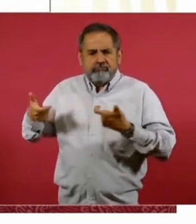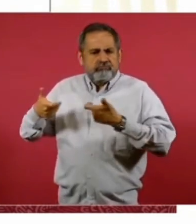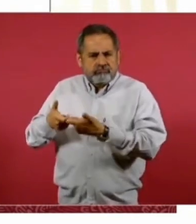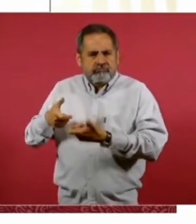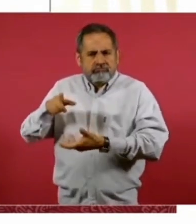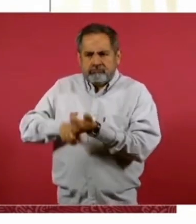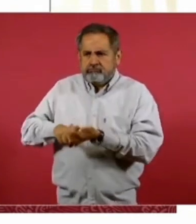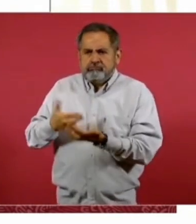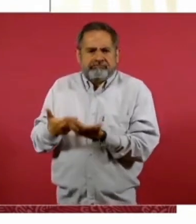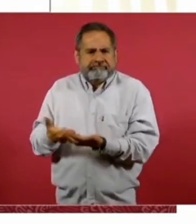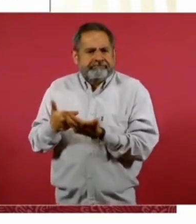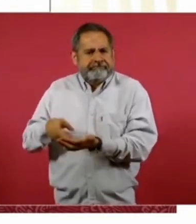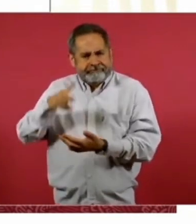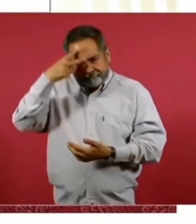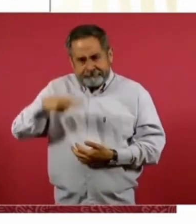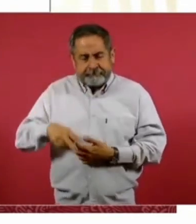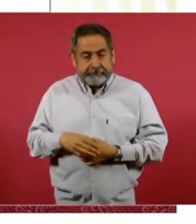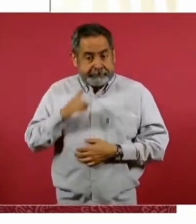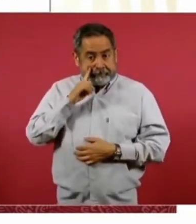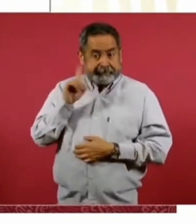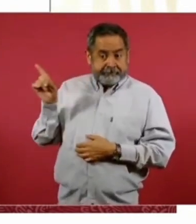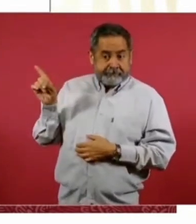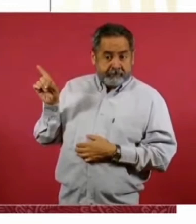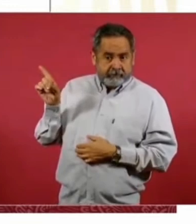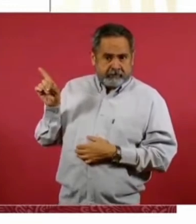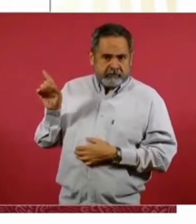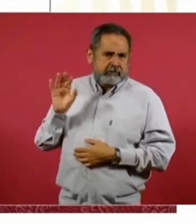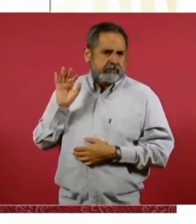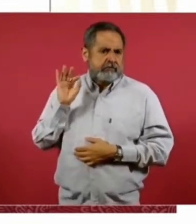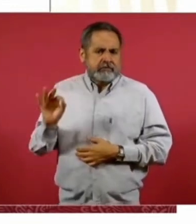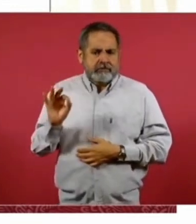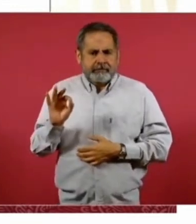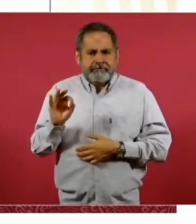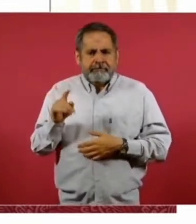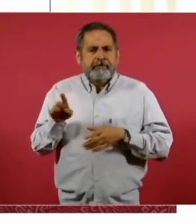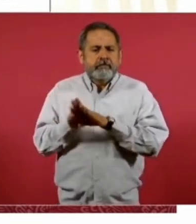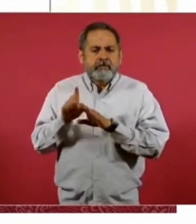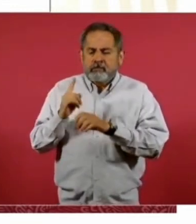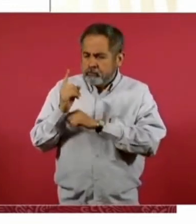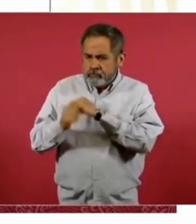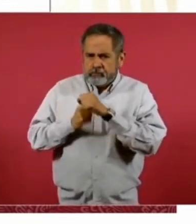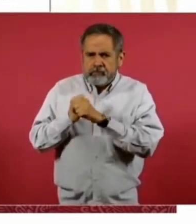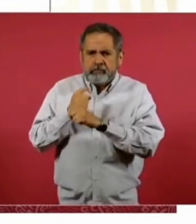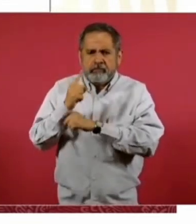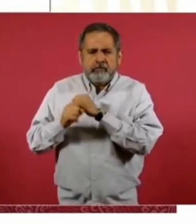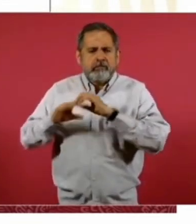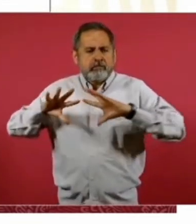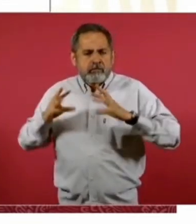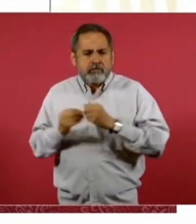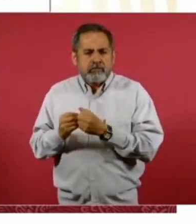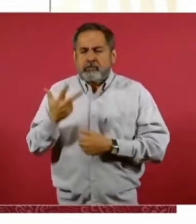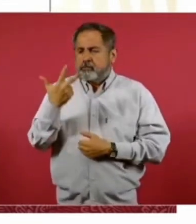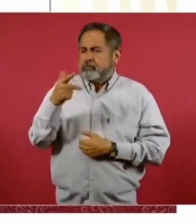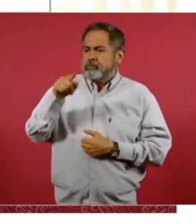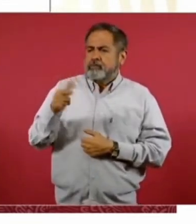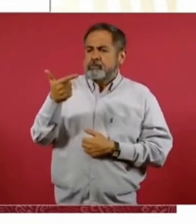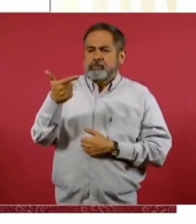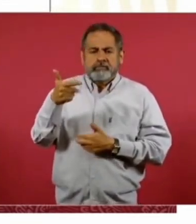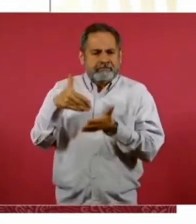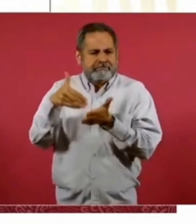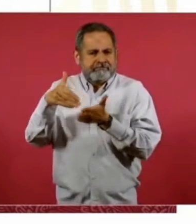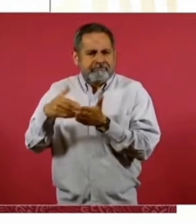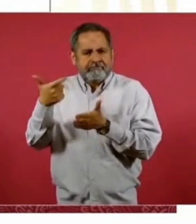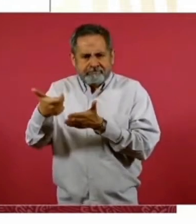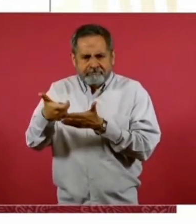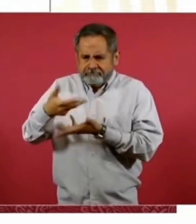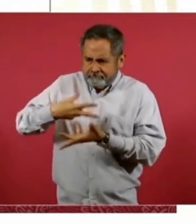nacionales. Aquí vemos la gráfica y el cuadro por año y el total, 8.7 billones de pesos,